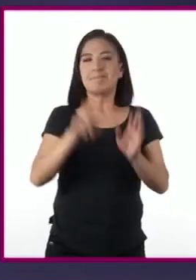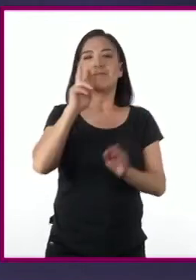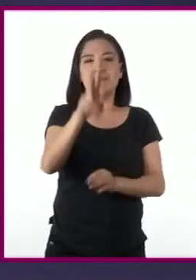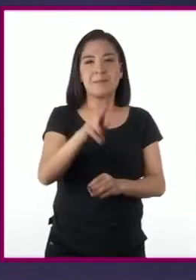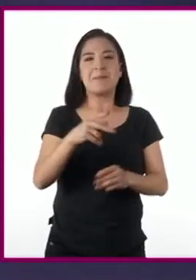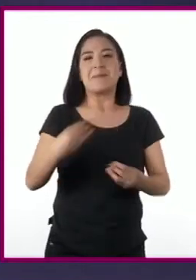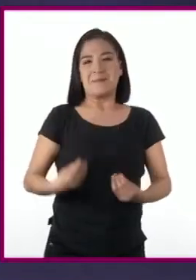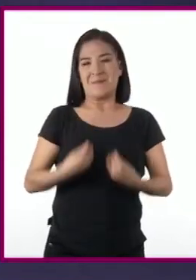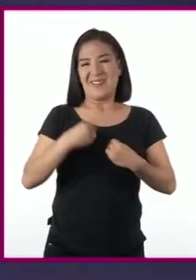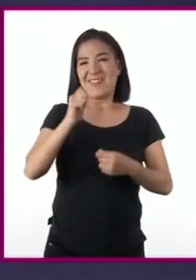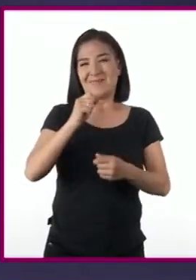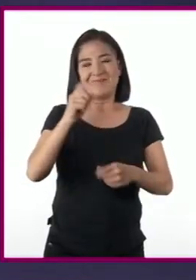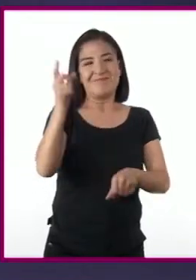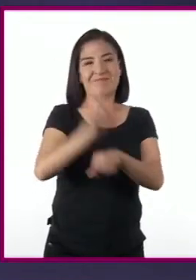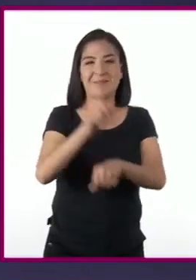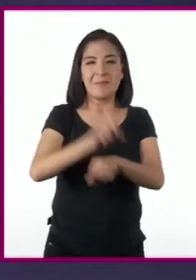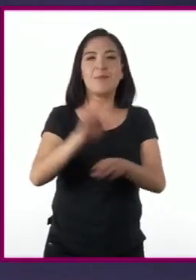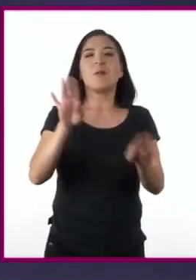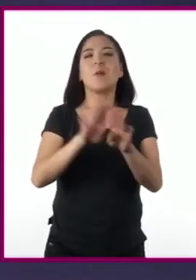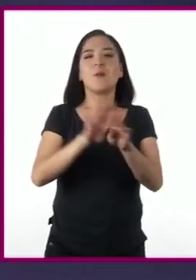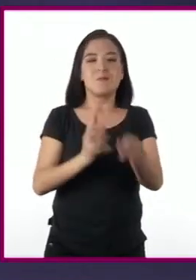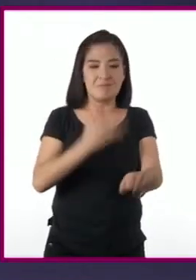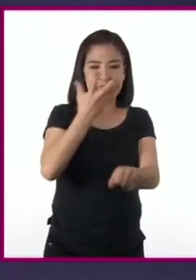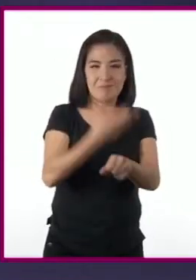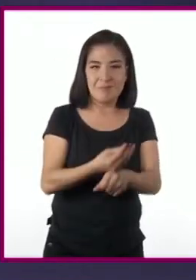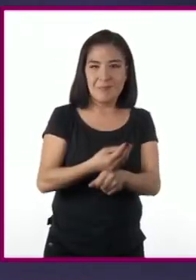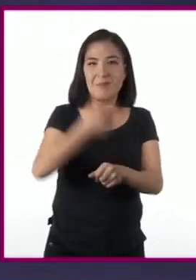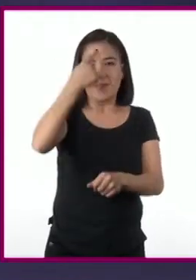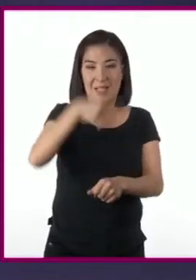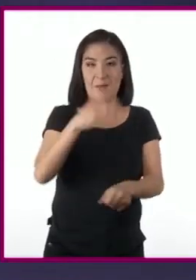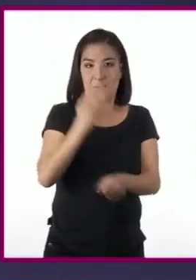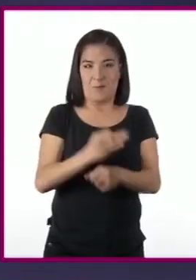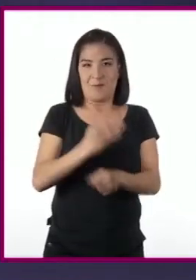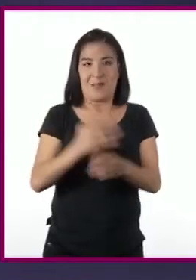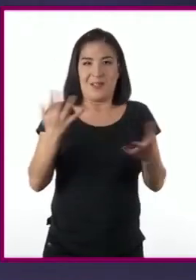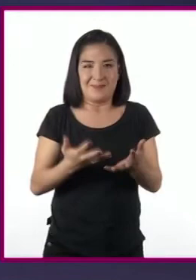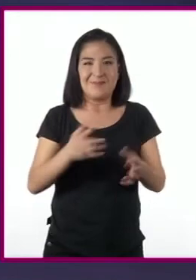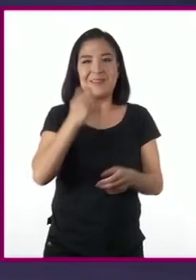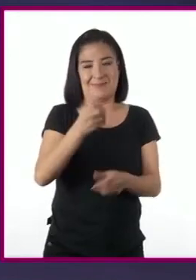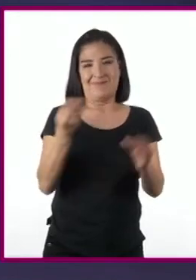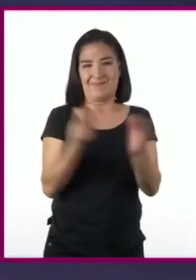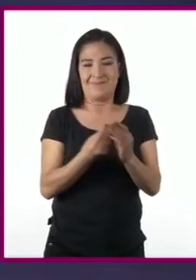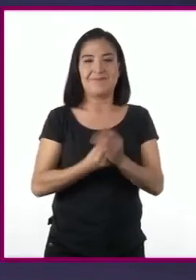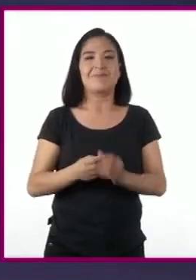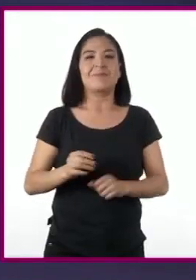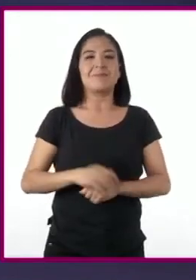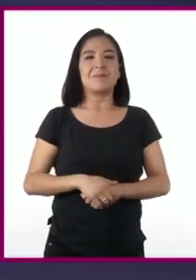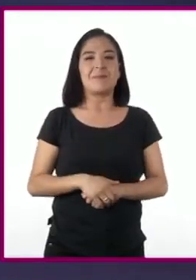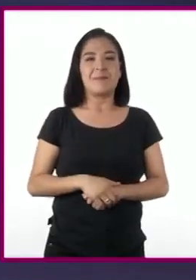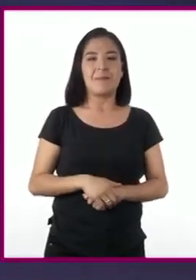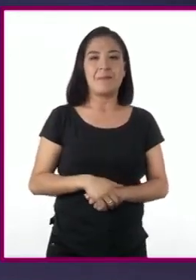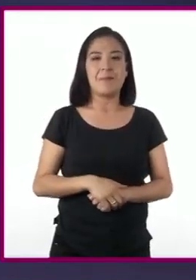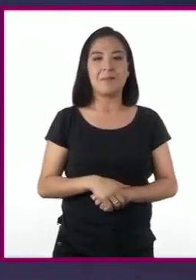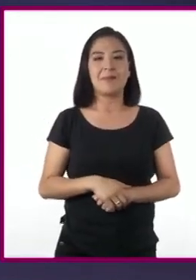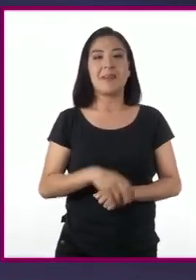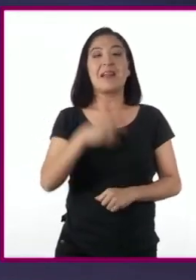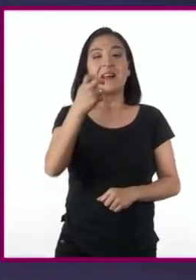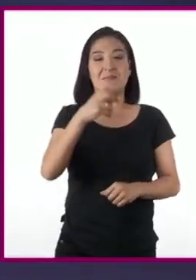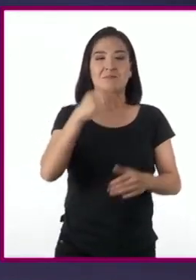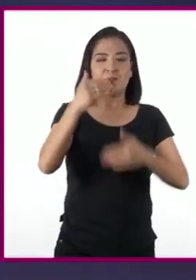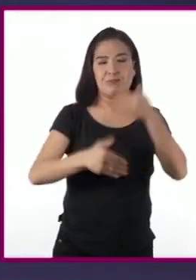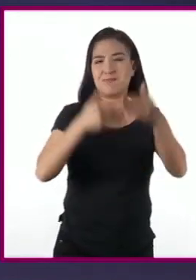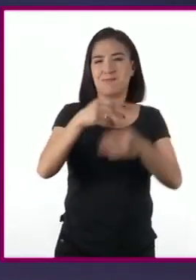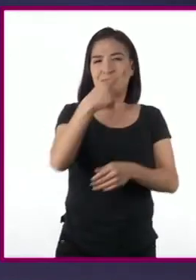vida cotidiana, de cómo aplicar lo que hemos visto hasta ahora en esta sesión. En el transcurrir de sus